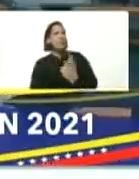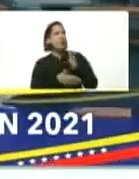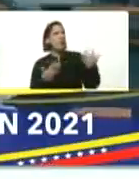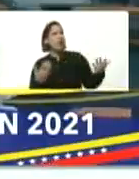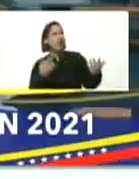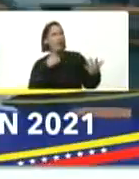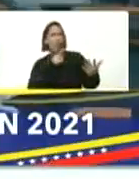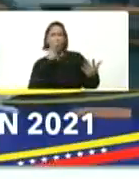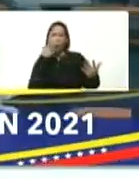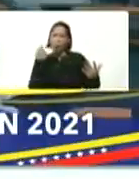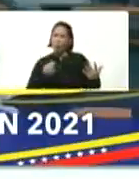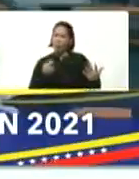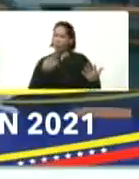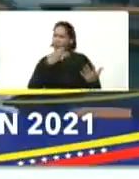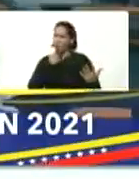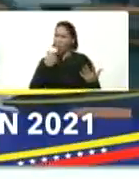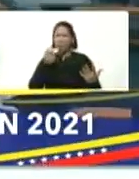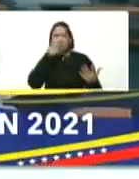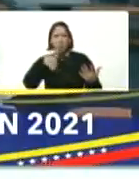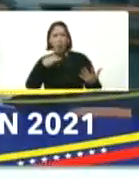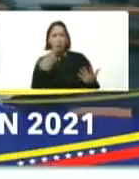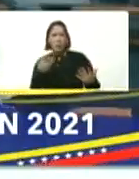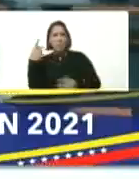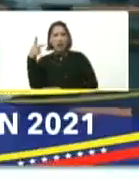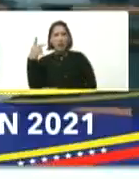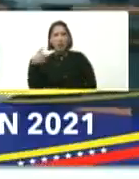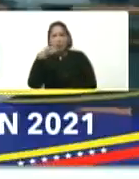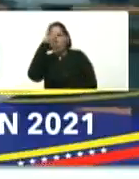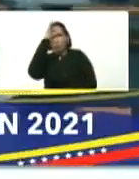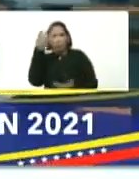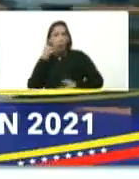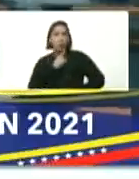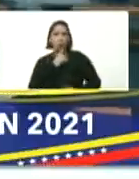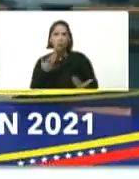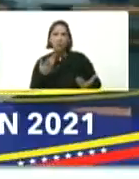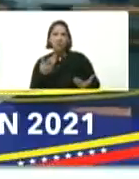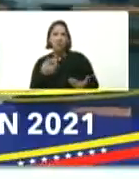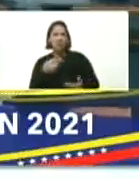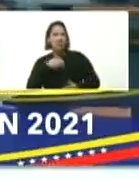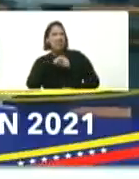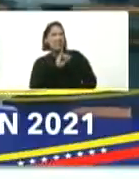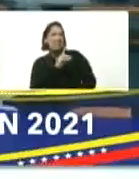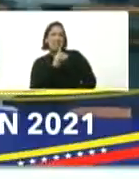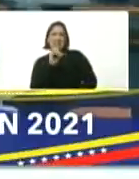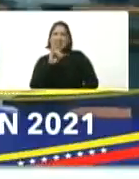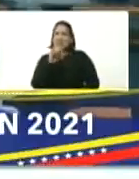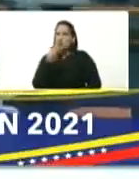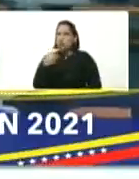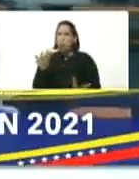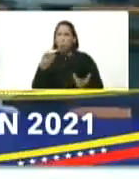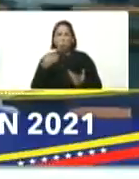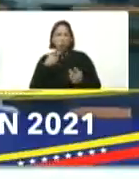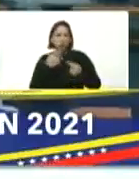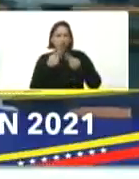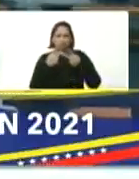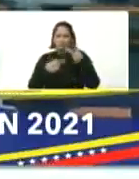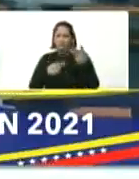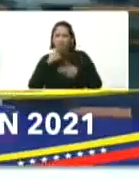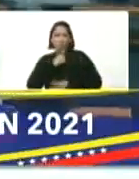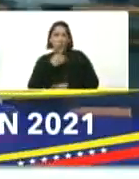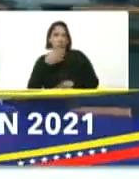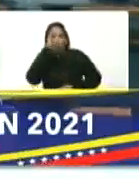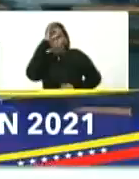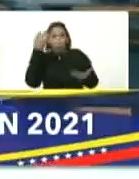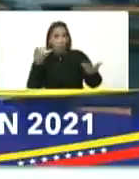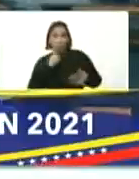tipo que no, mira, ni el pueblo de Paraguay sabe su nombre. Medito, Midito, Mimito, Cuchito, no sé cómo se llama el